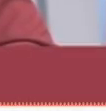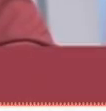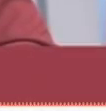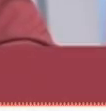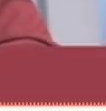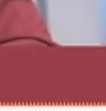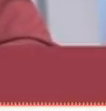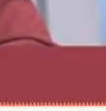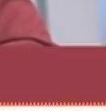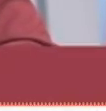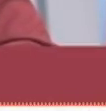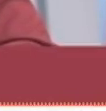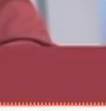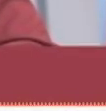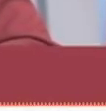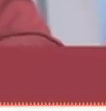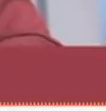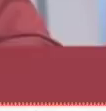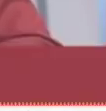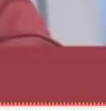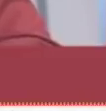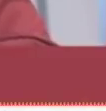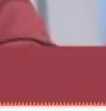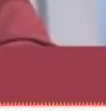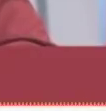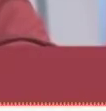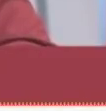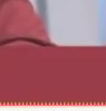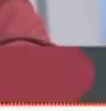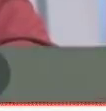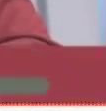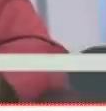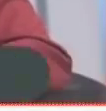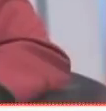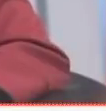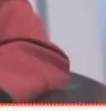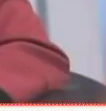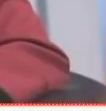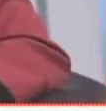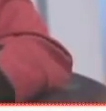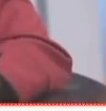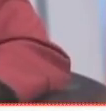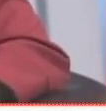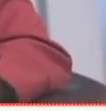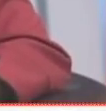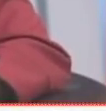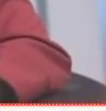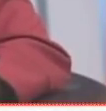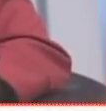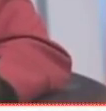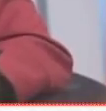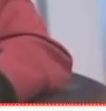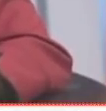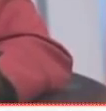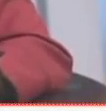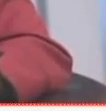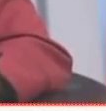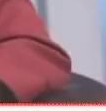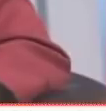Nosotros vimos el día de hoy, y voy a empezar por allí, ¿no?, como el propio presidente de los Estados Unidos, que asumió ahora